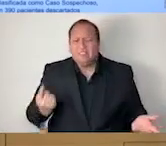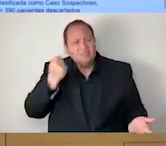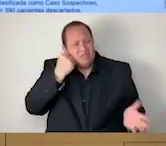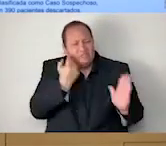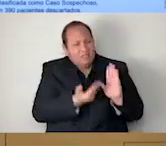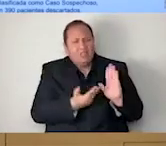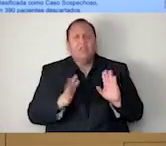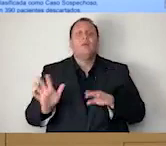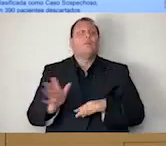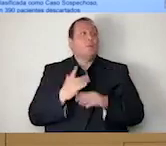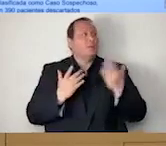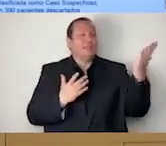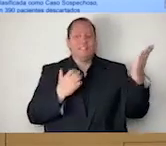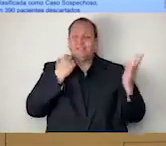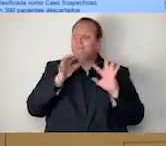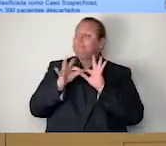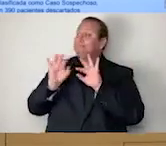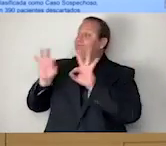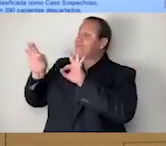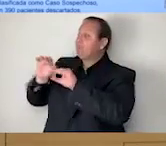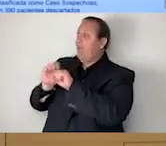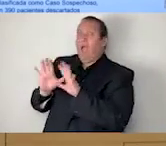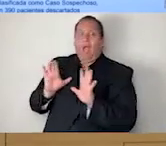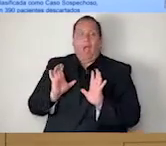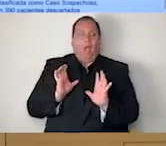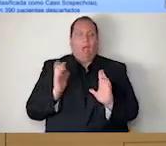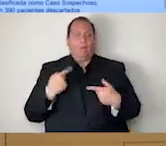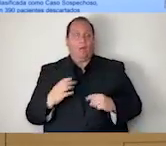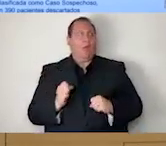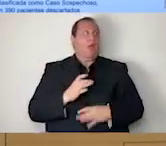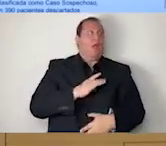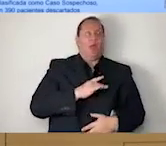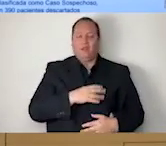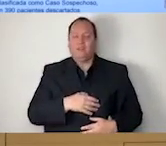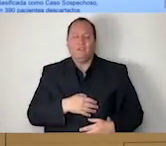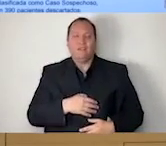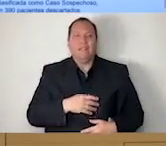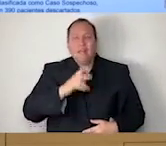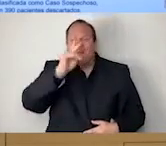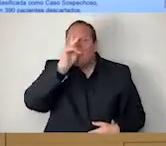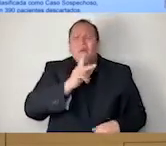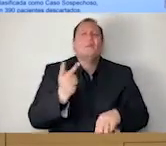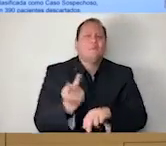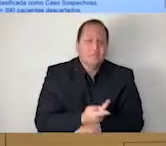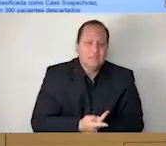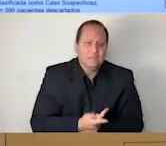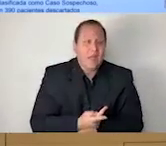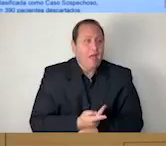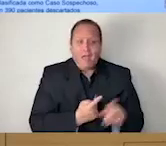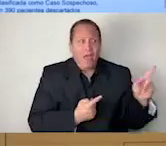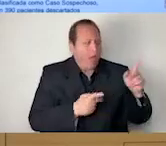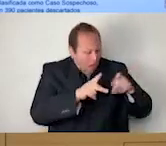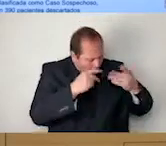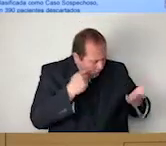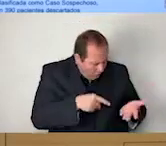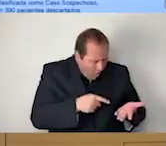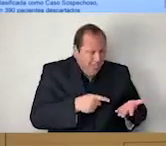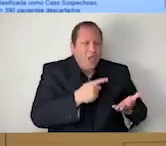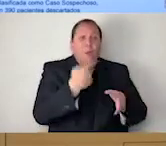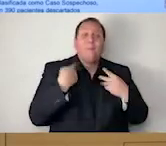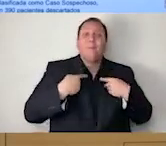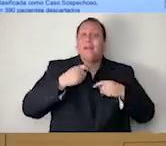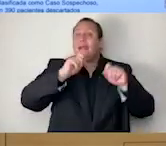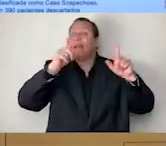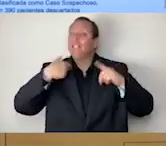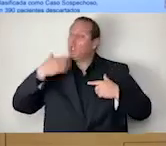que nos puede pasar es empezar a creerles a los nuestros periodistas que se dicen conocer de medicina y la realidad es que no conocen la diferencia entre una